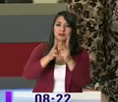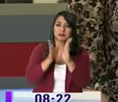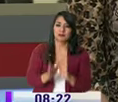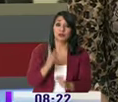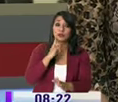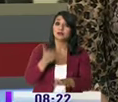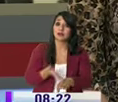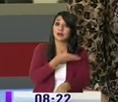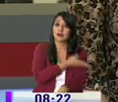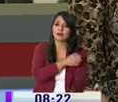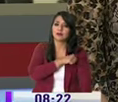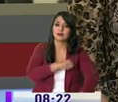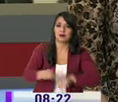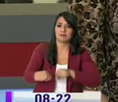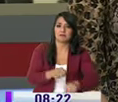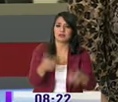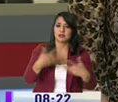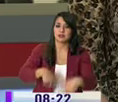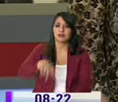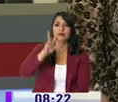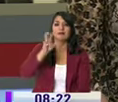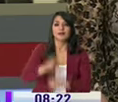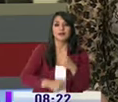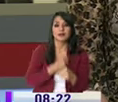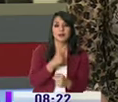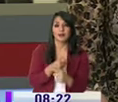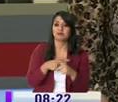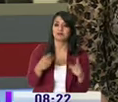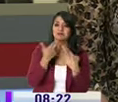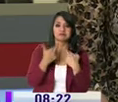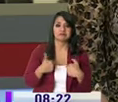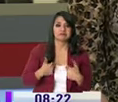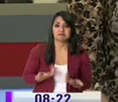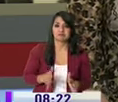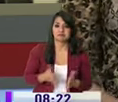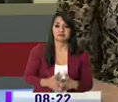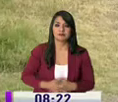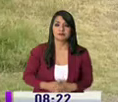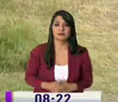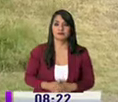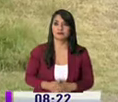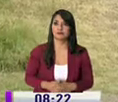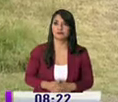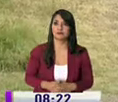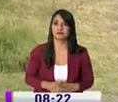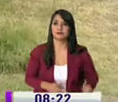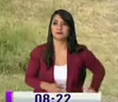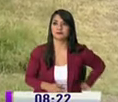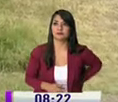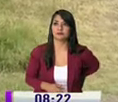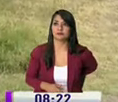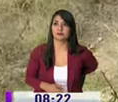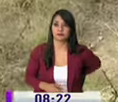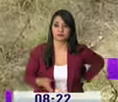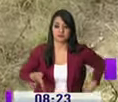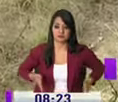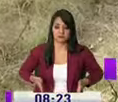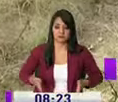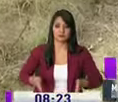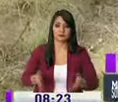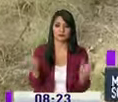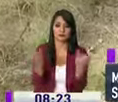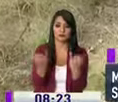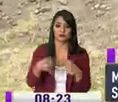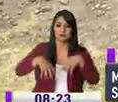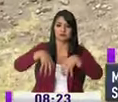haber tramitado por el pedido por alrededor de 20 años sin obtener respuesta. La ruta está llena de maleza,